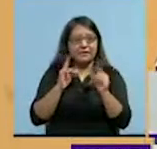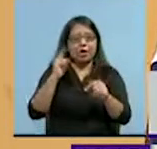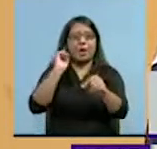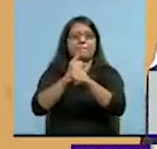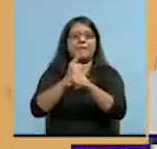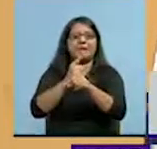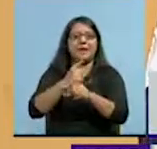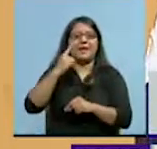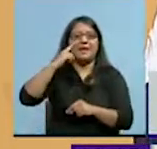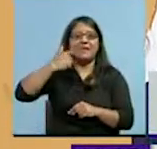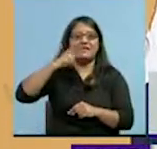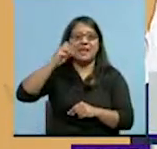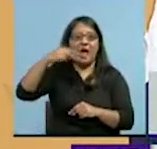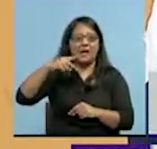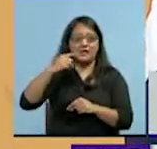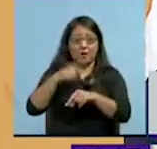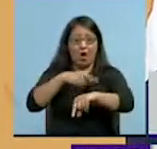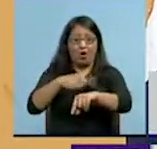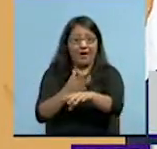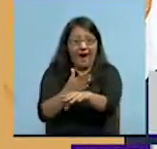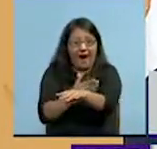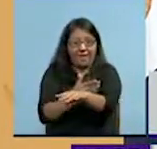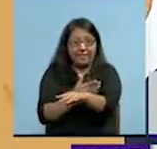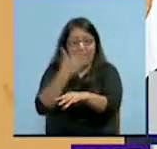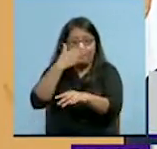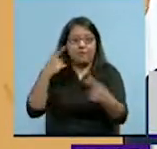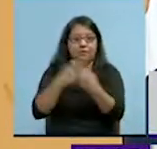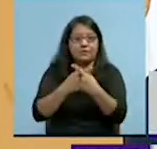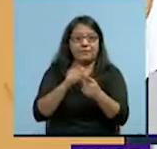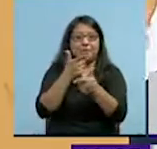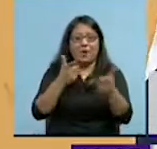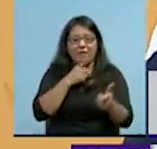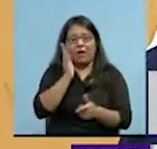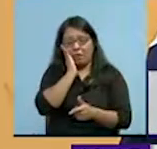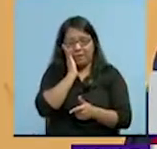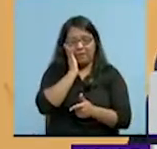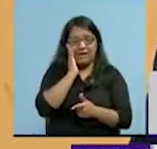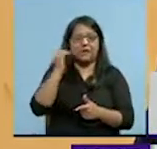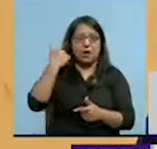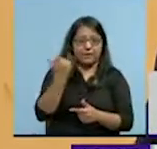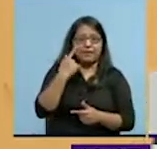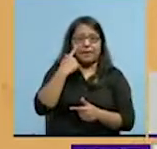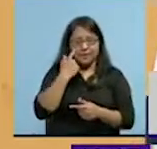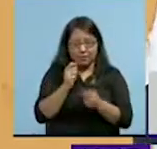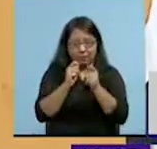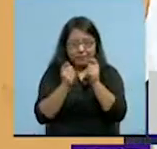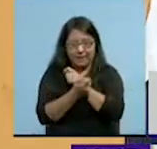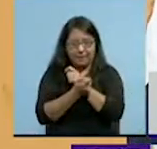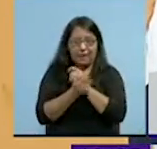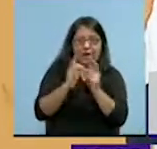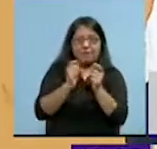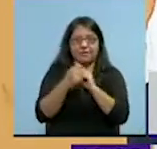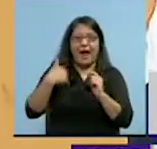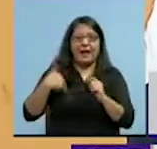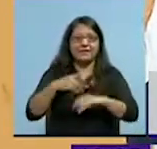llegué unas horas antes del partido que fue tremendo porque no había dormido bien venía con el sueño cambiado así que fue una cosa de